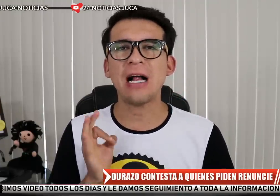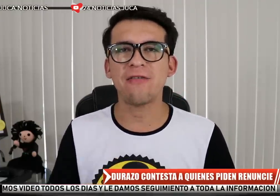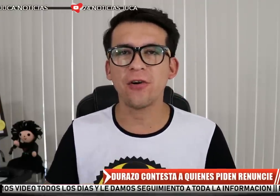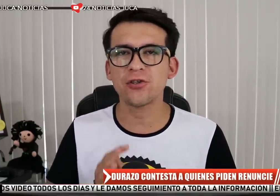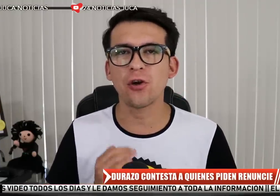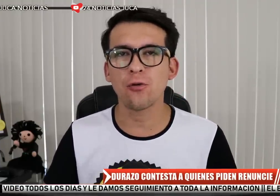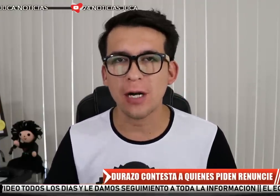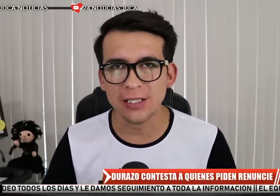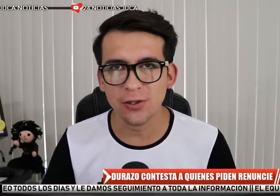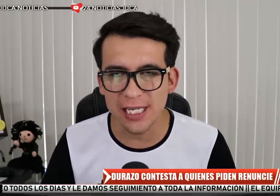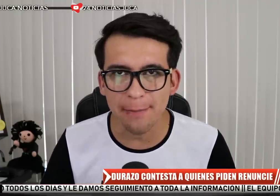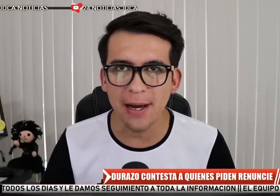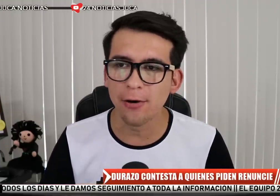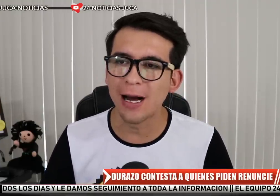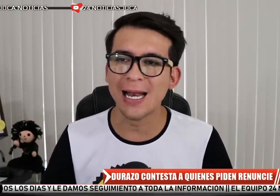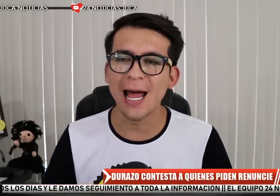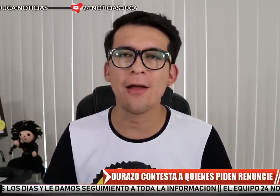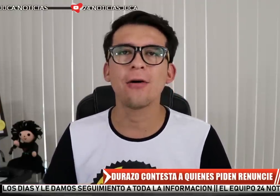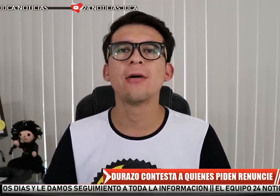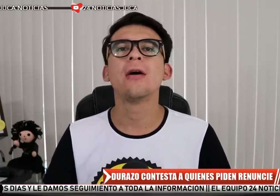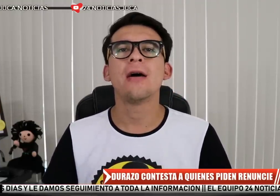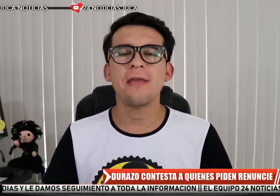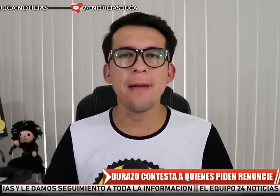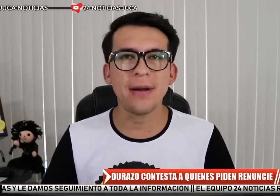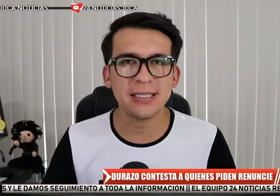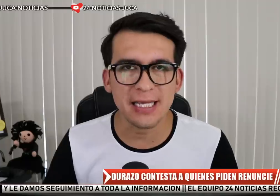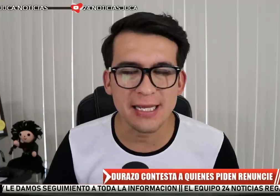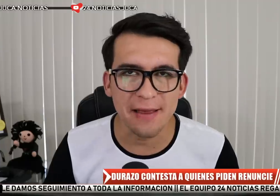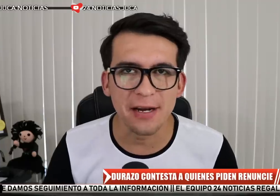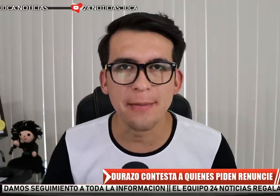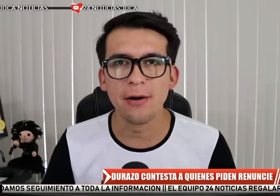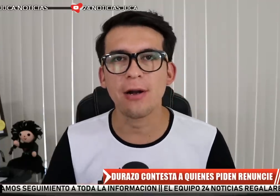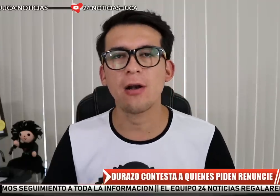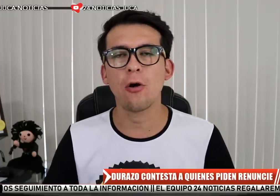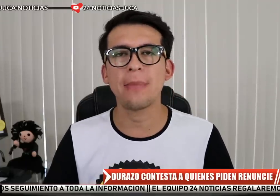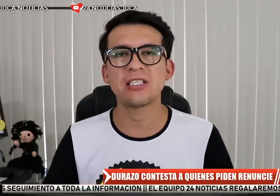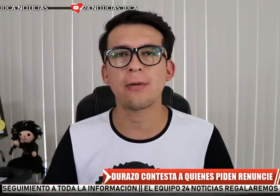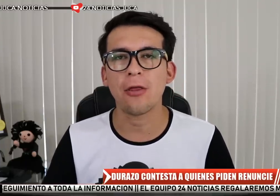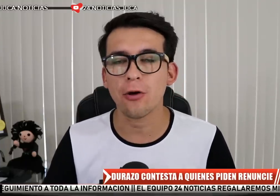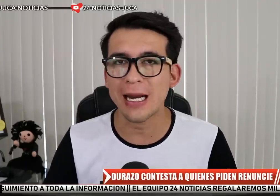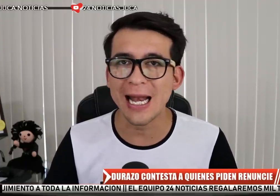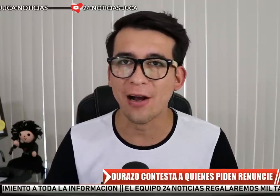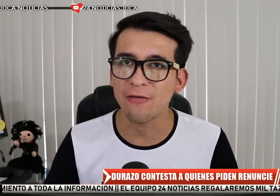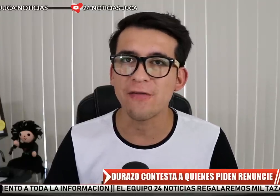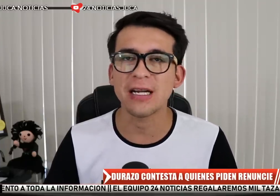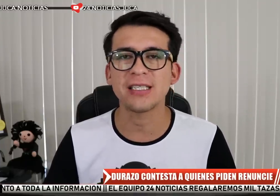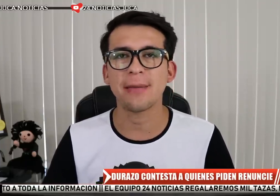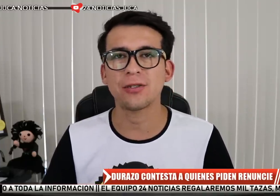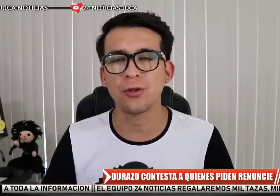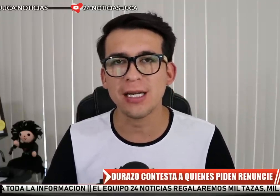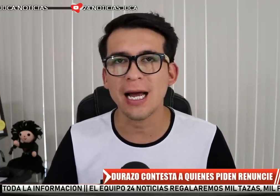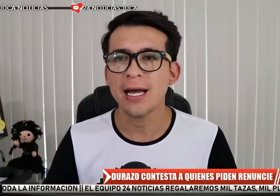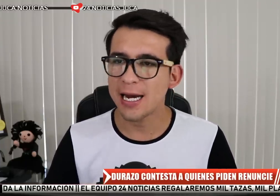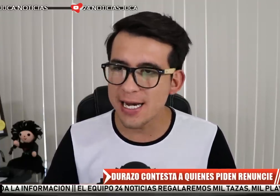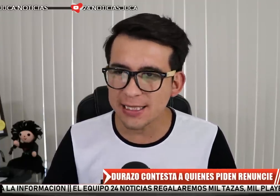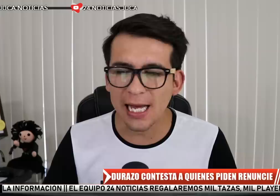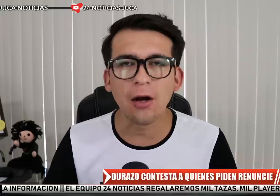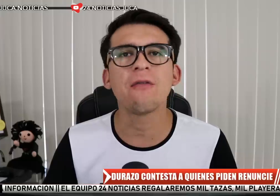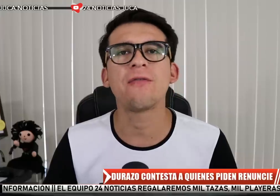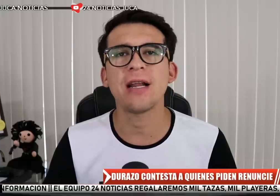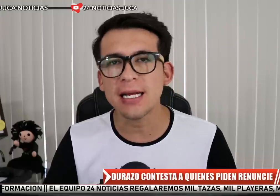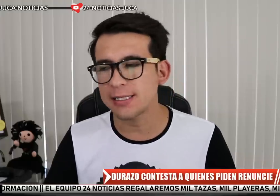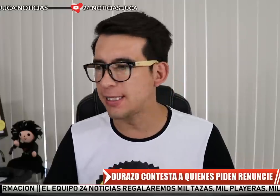secretario Alfonso Durazo se paró al lado del presidente Andrés Manuel López Obrador en la conferencia matutina. En